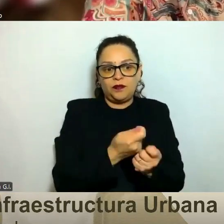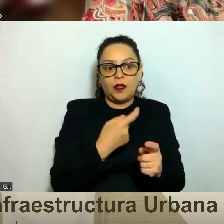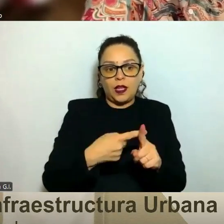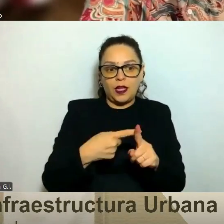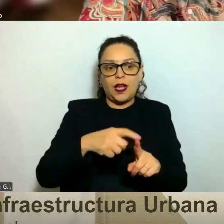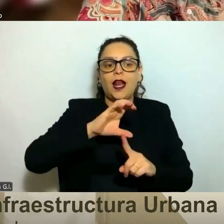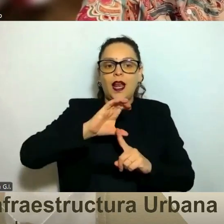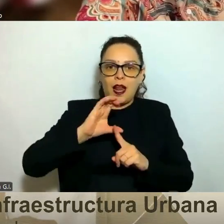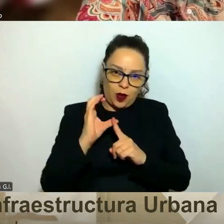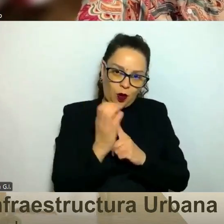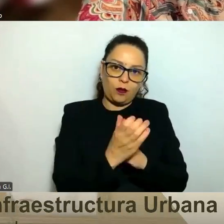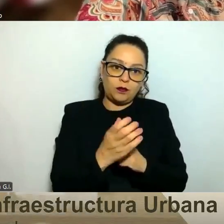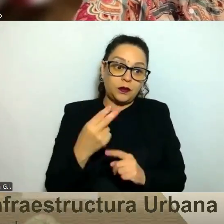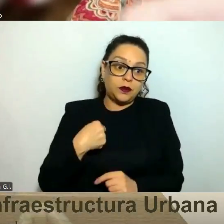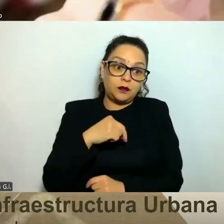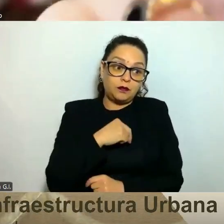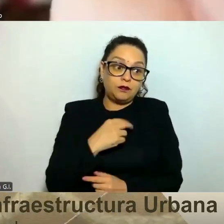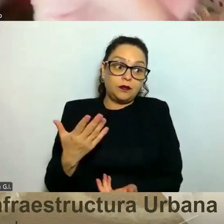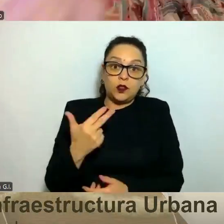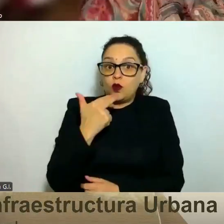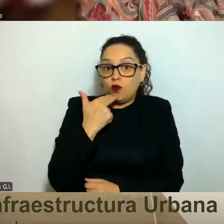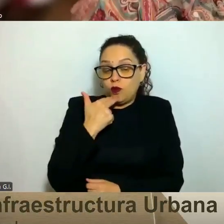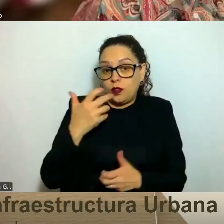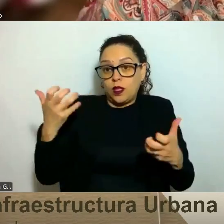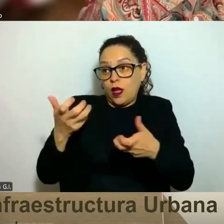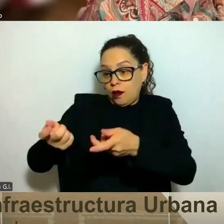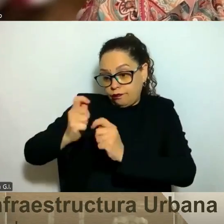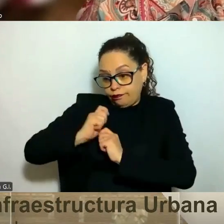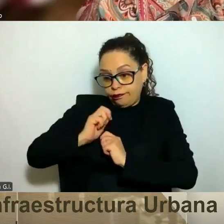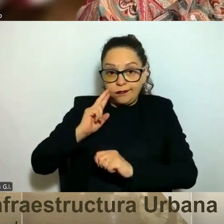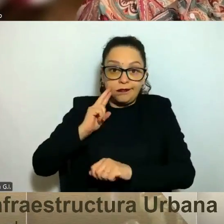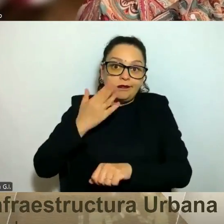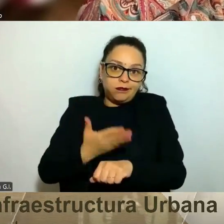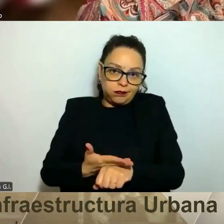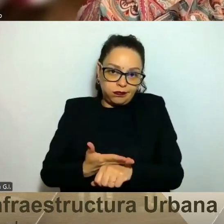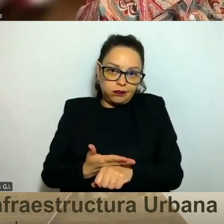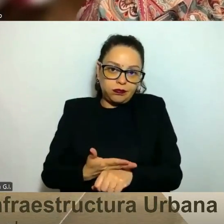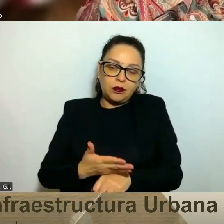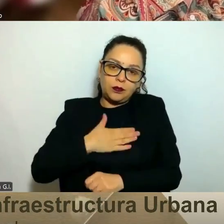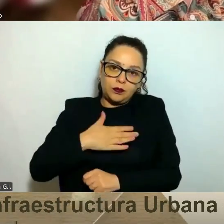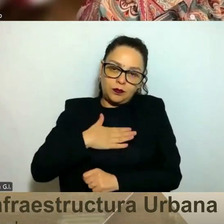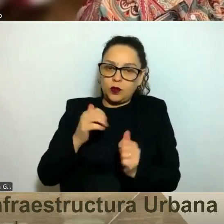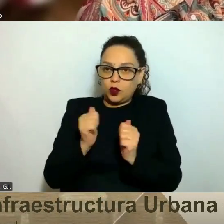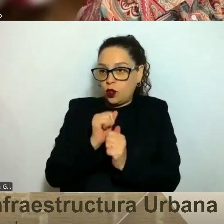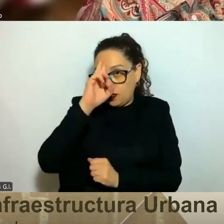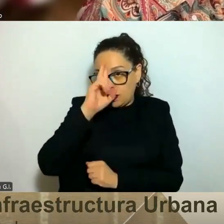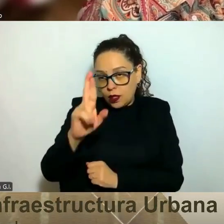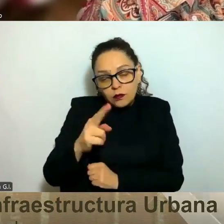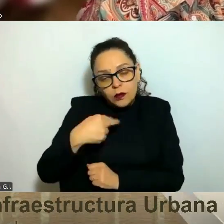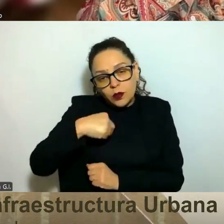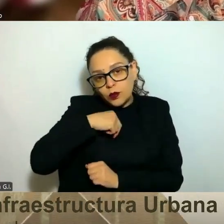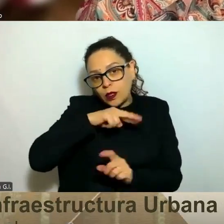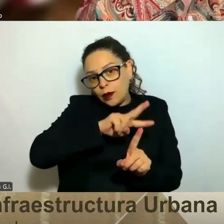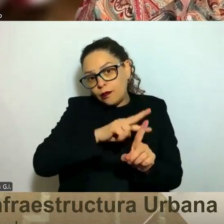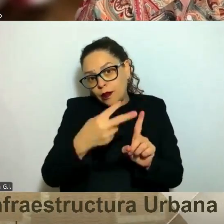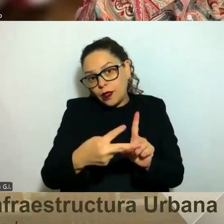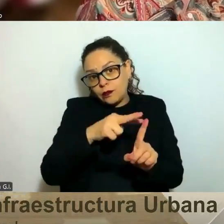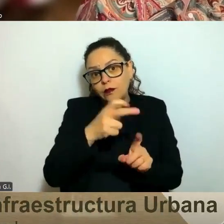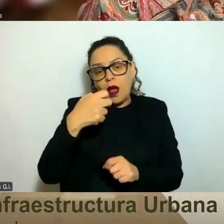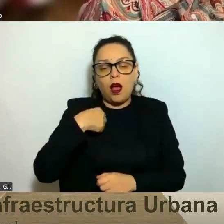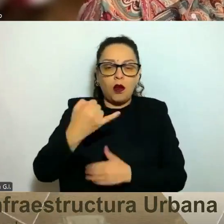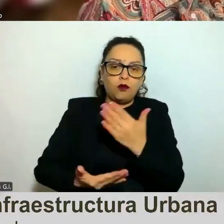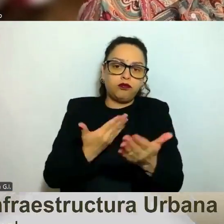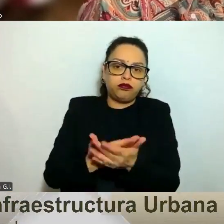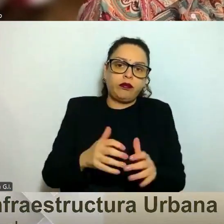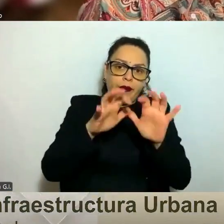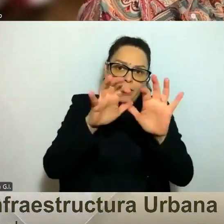estamos haciendo uso de esas facultades. Desde nuestra perspectiva respetuosa es la que estamos presentando. Finalmente, quienes tienen la facultad,